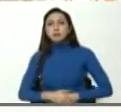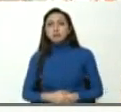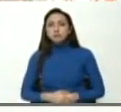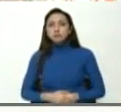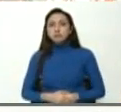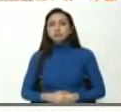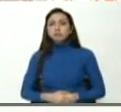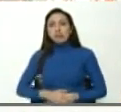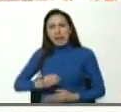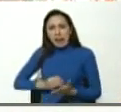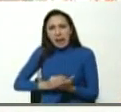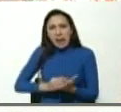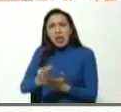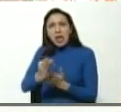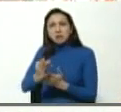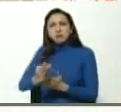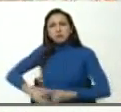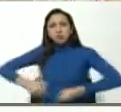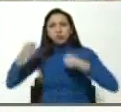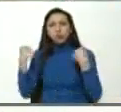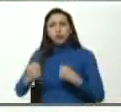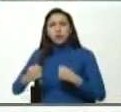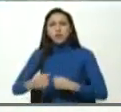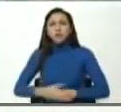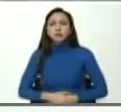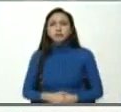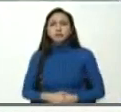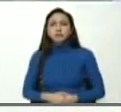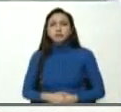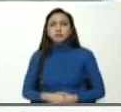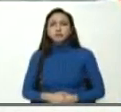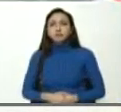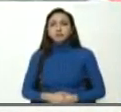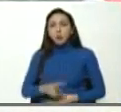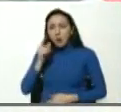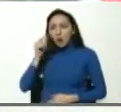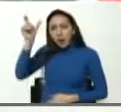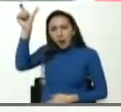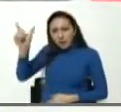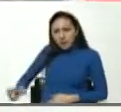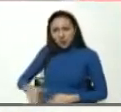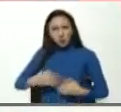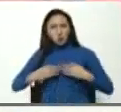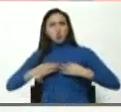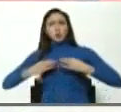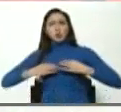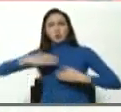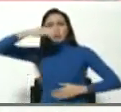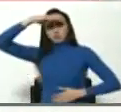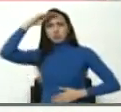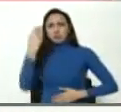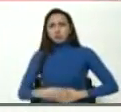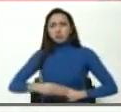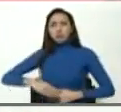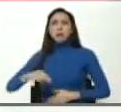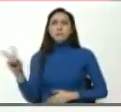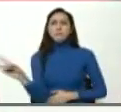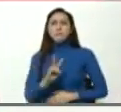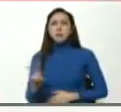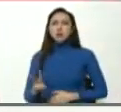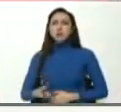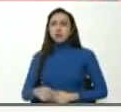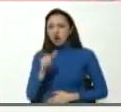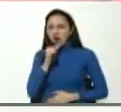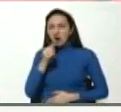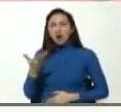leal al extremo de alguien con este uniforme militar de nuestra patria fue la